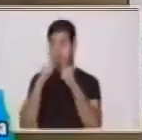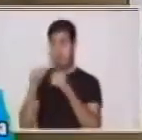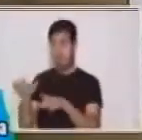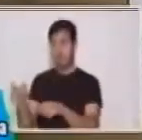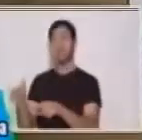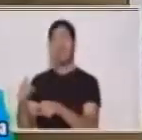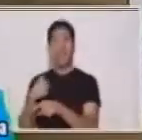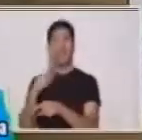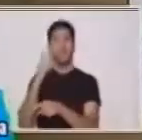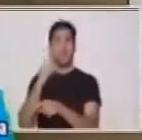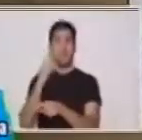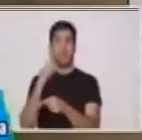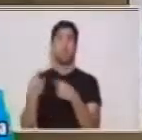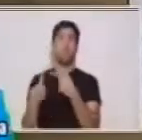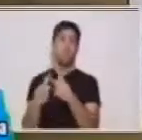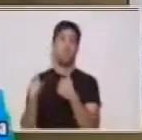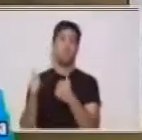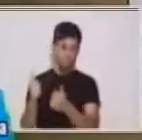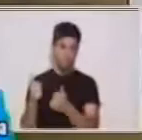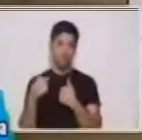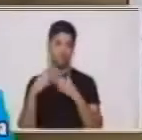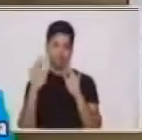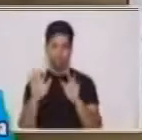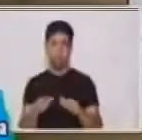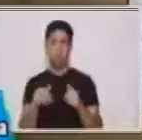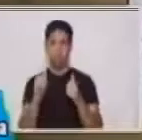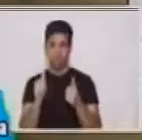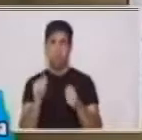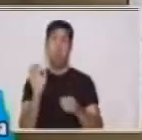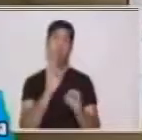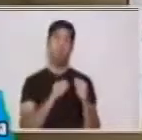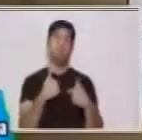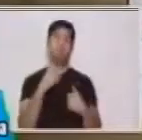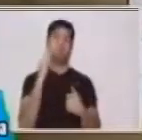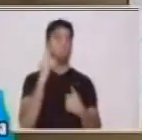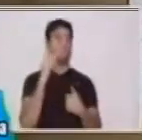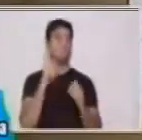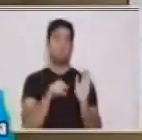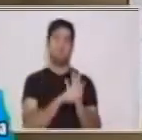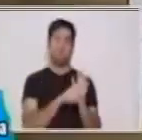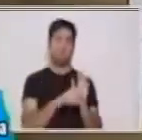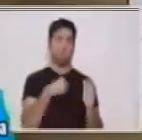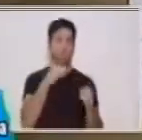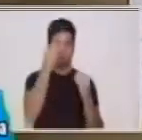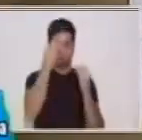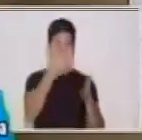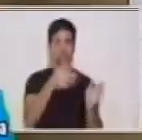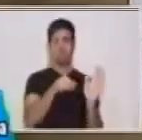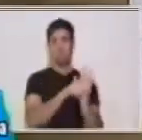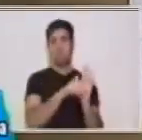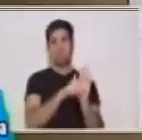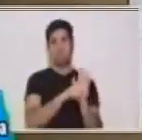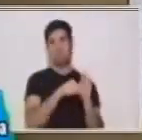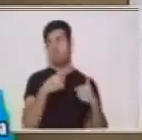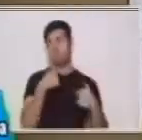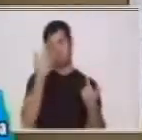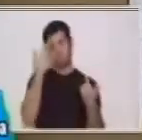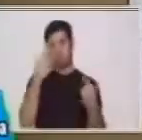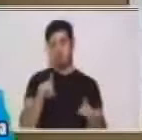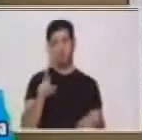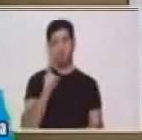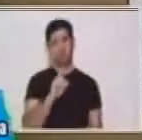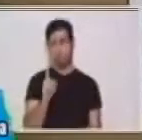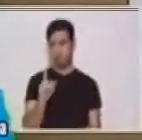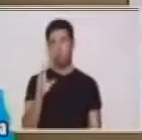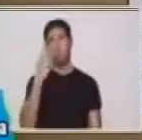si yo he tenido una mala experiencia, mi opinión va a ser negativa y voy a estar totalmente en contra porque es